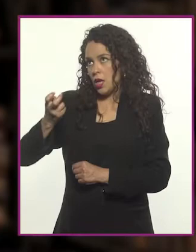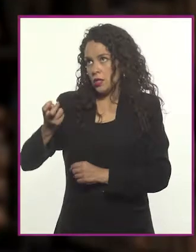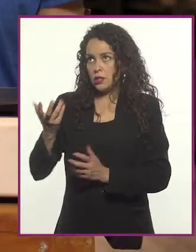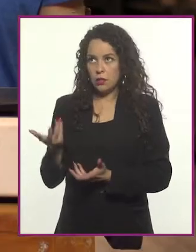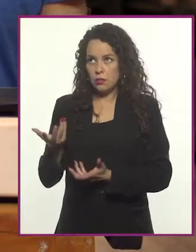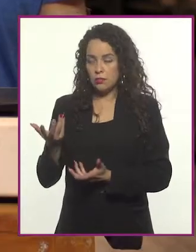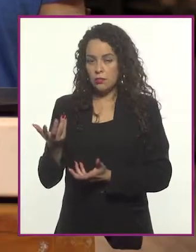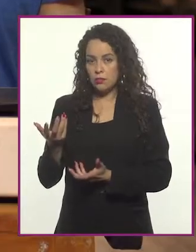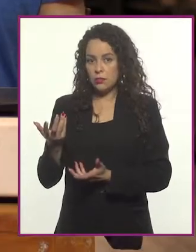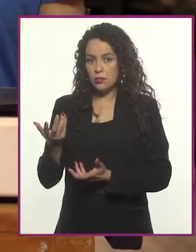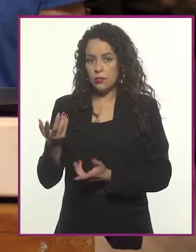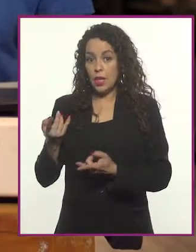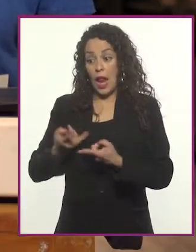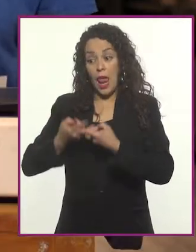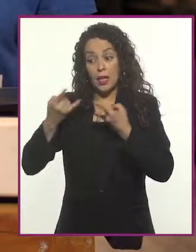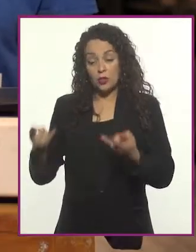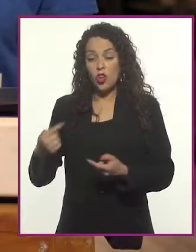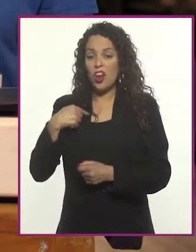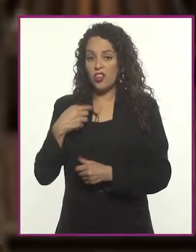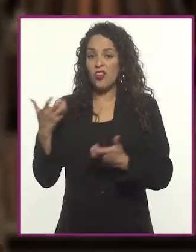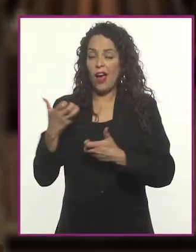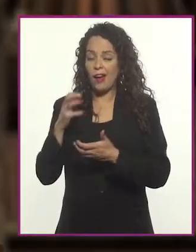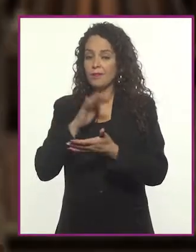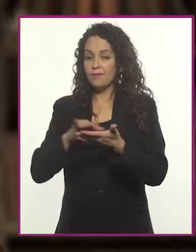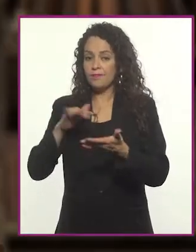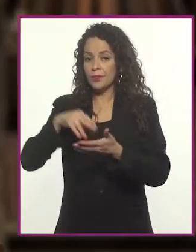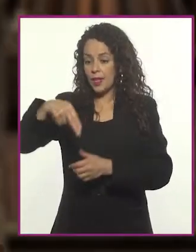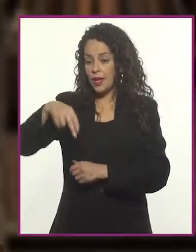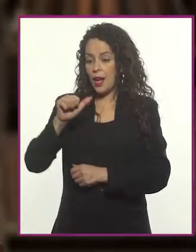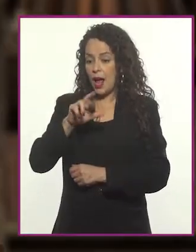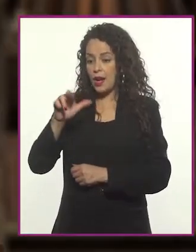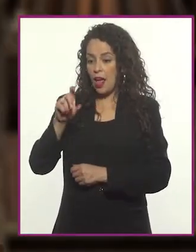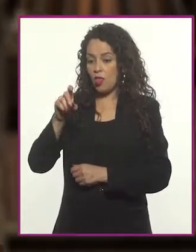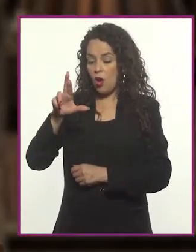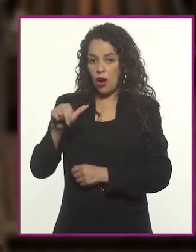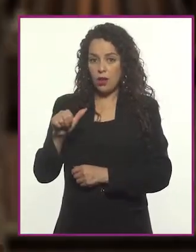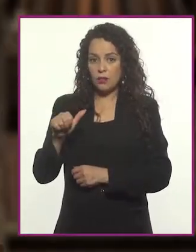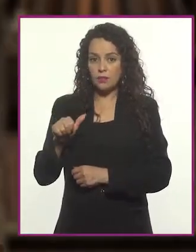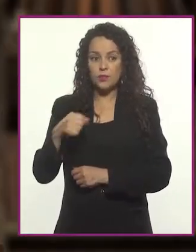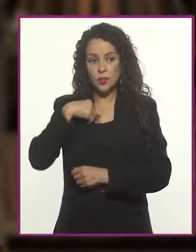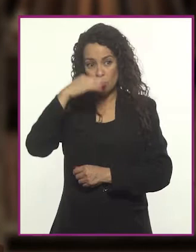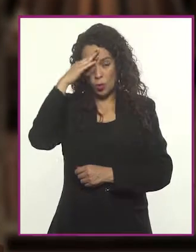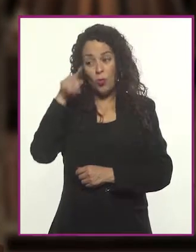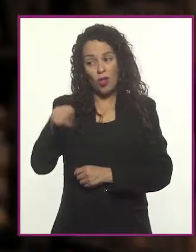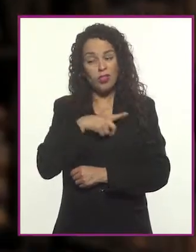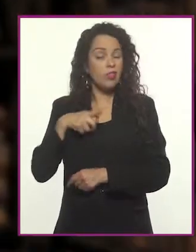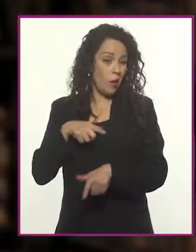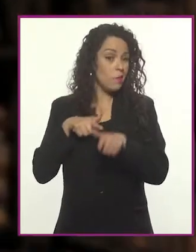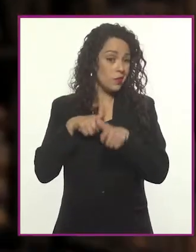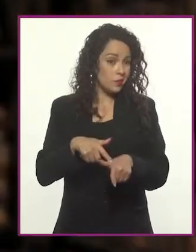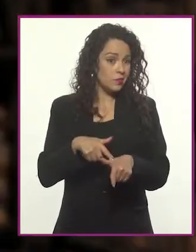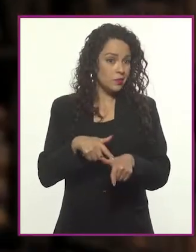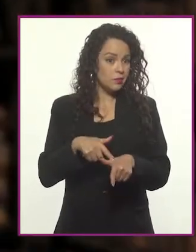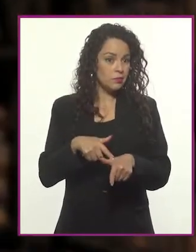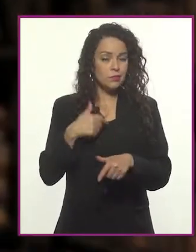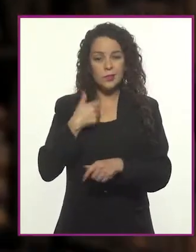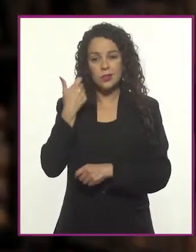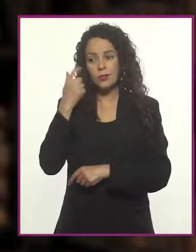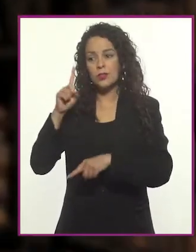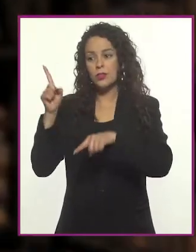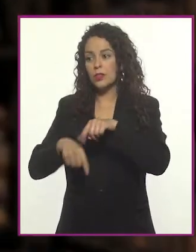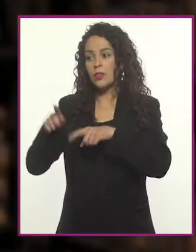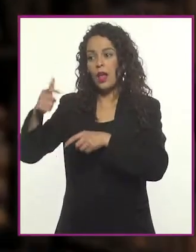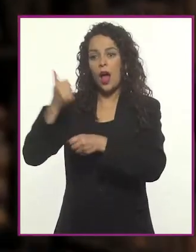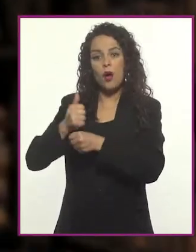Bueno, la narradora en la historia. Tal vez deberías continuar como la narradora. No quiero quitarle el protagonismo al